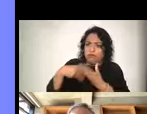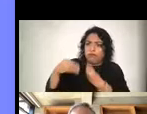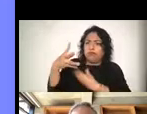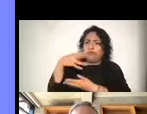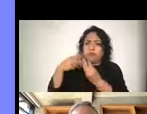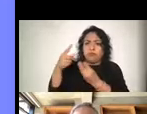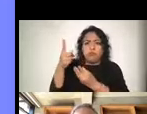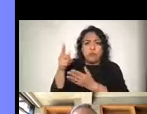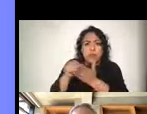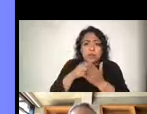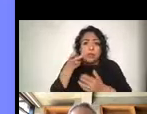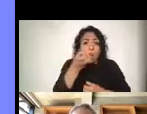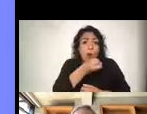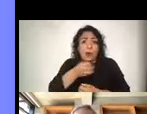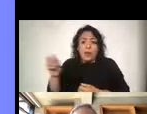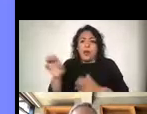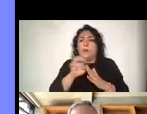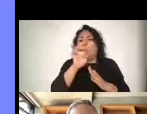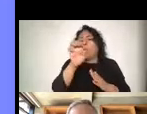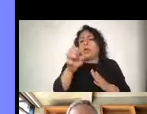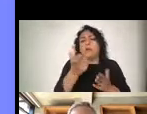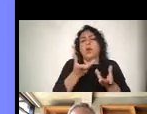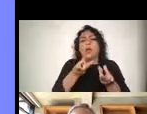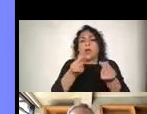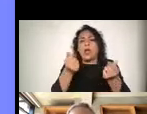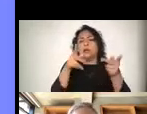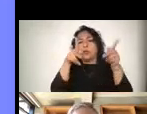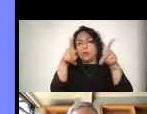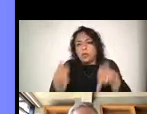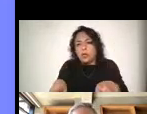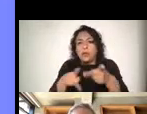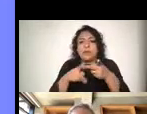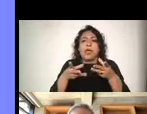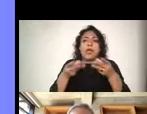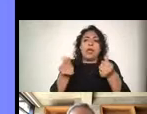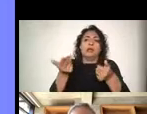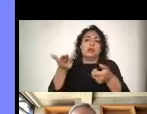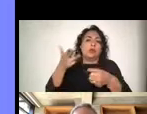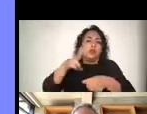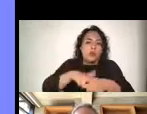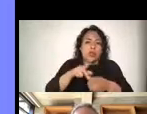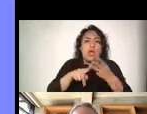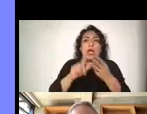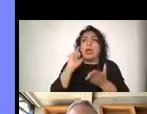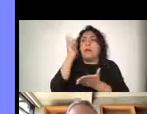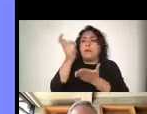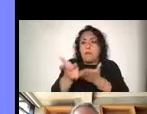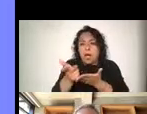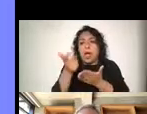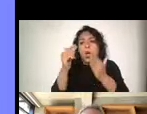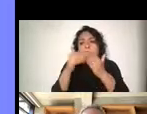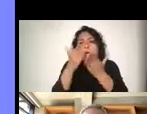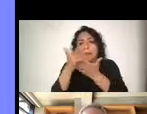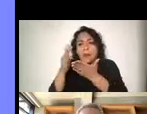son obligados. Los funerarios, los gastos médicos, si pagamos una hipoteca, si tenemos hijos en escuelas